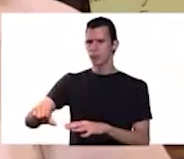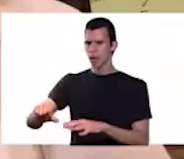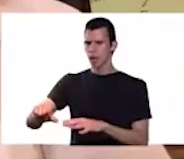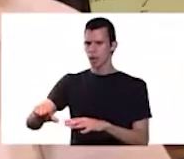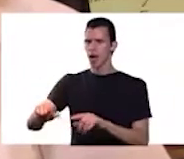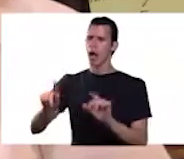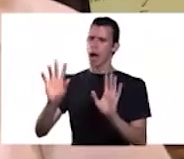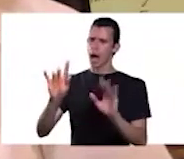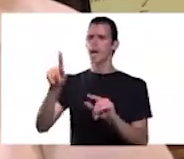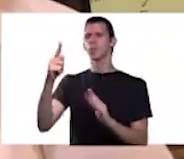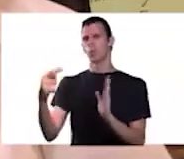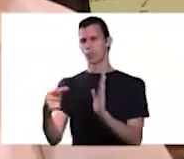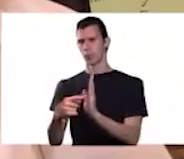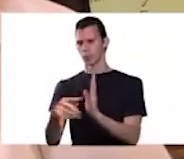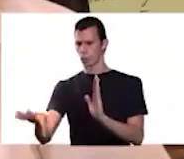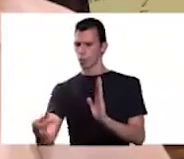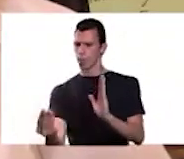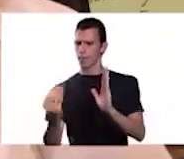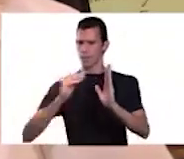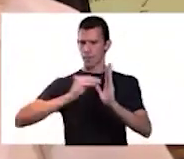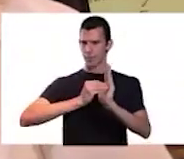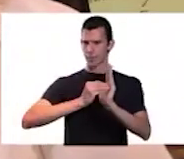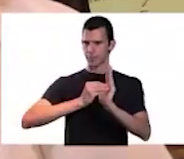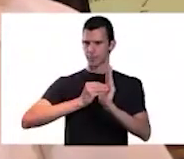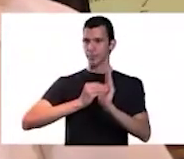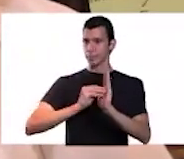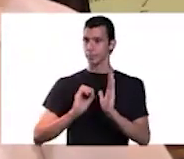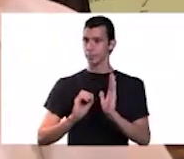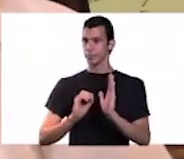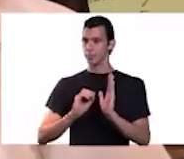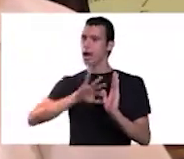si hablamos de la fauna, de la